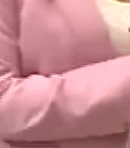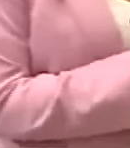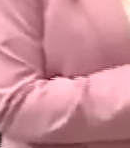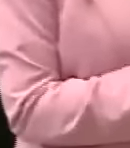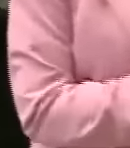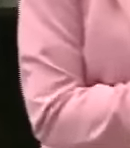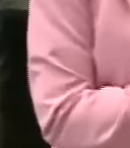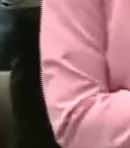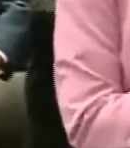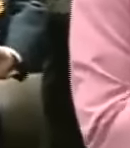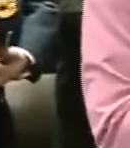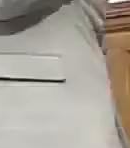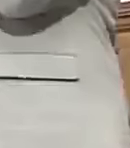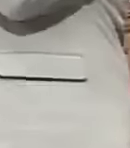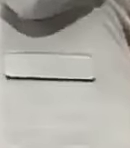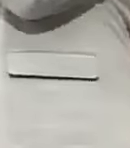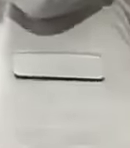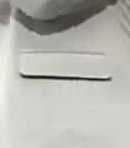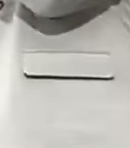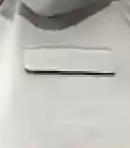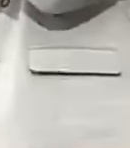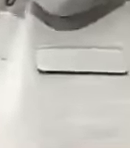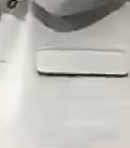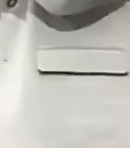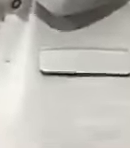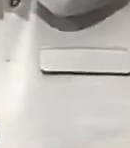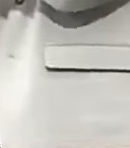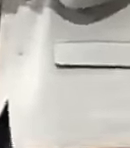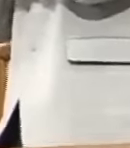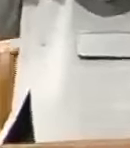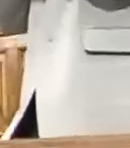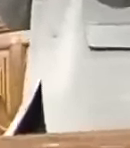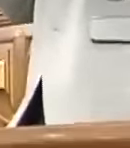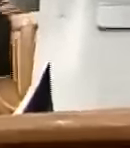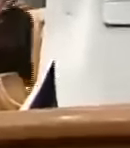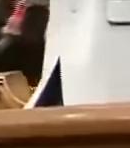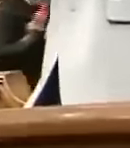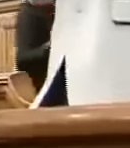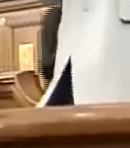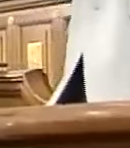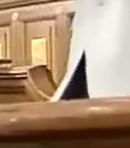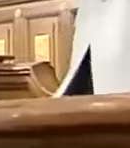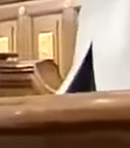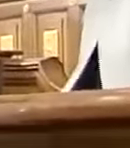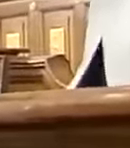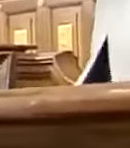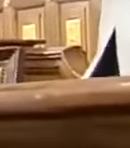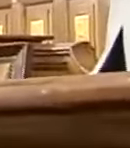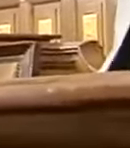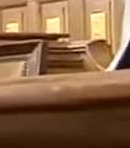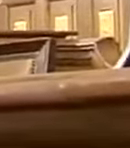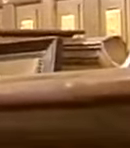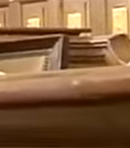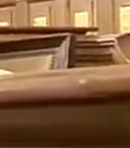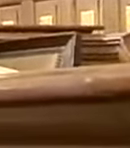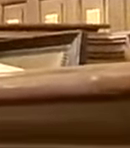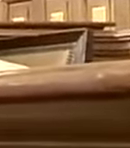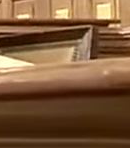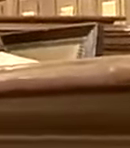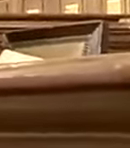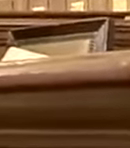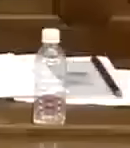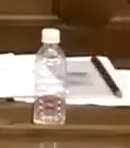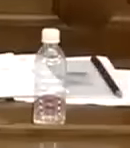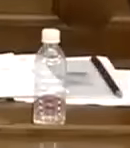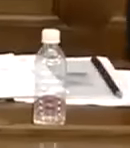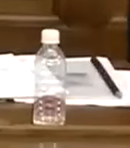este tema con tanta pedagogía y firmeza para la victoria de nuestro pueblo.